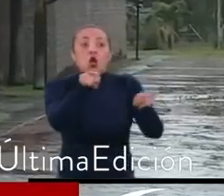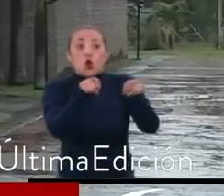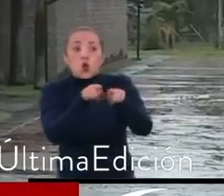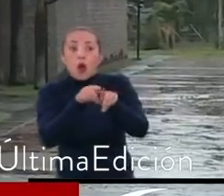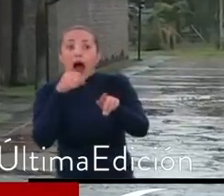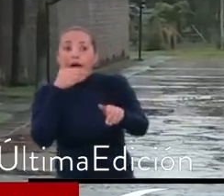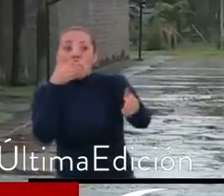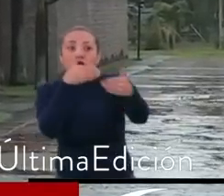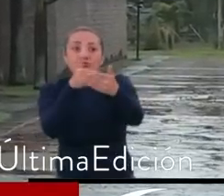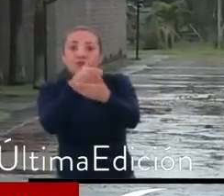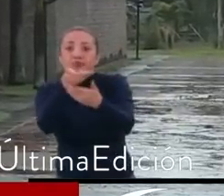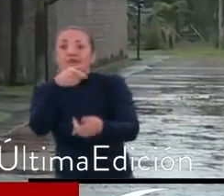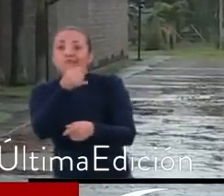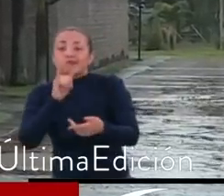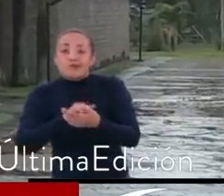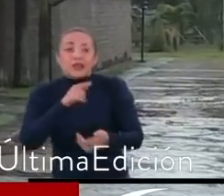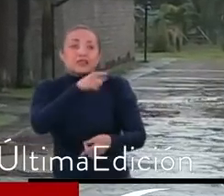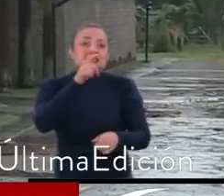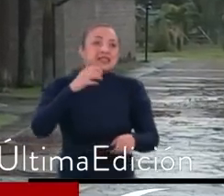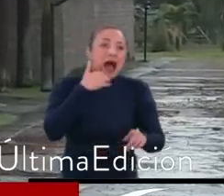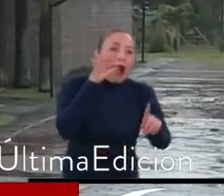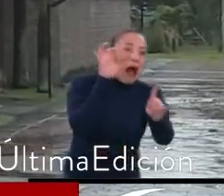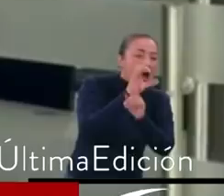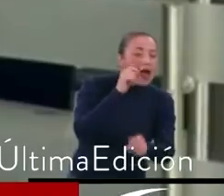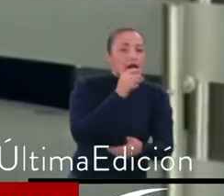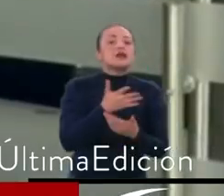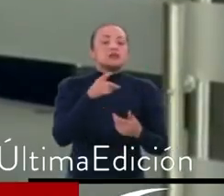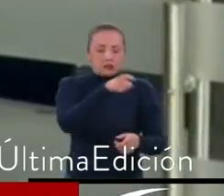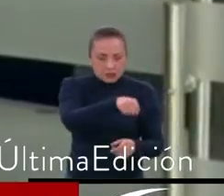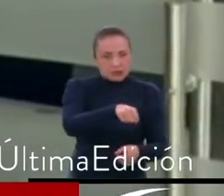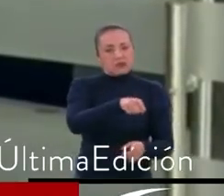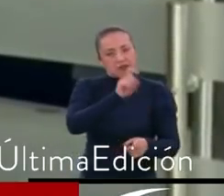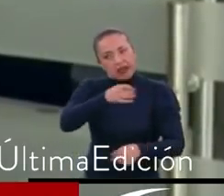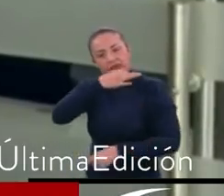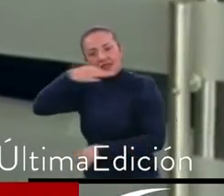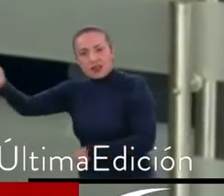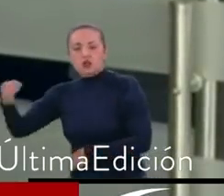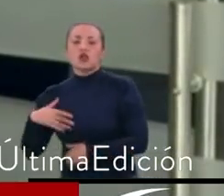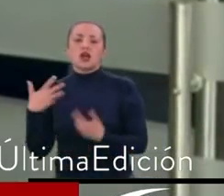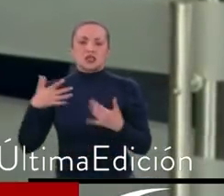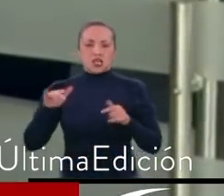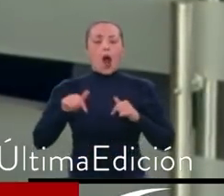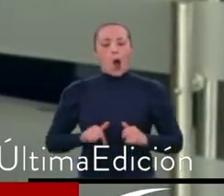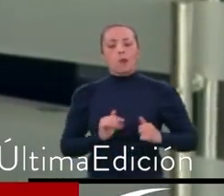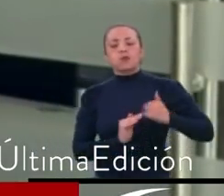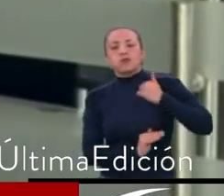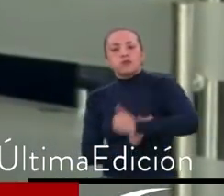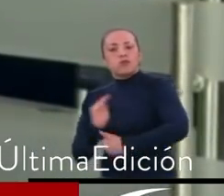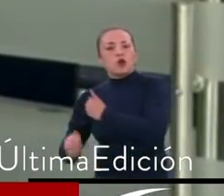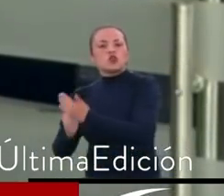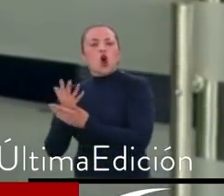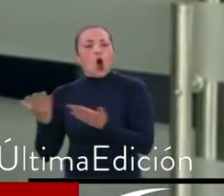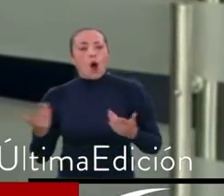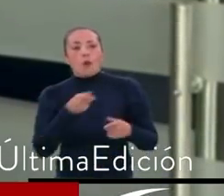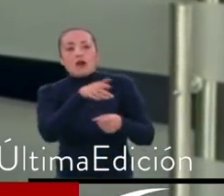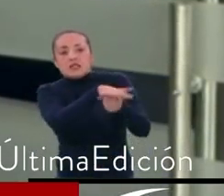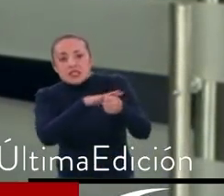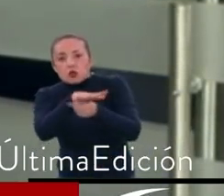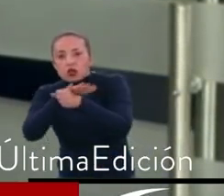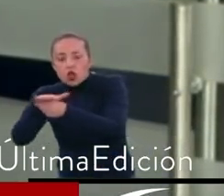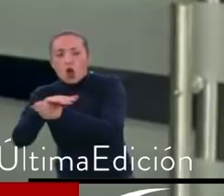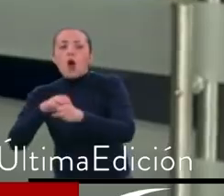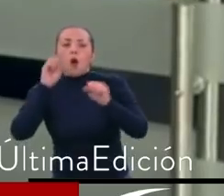formalmente. Contamos con una ruta de atención para asesorar de acuerdo a cada situación y tenemos una línea